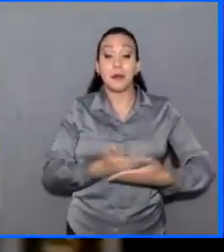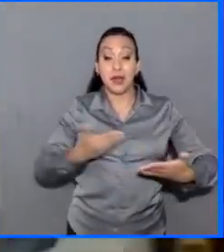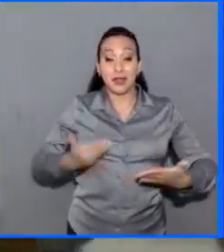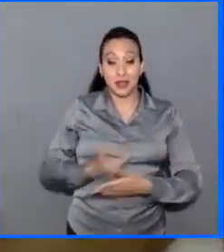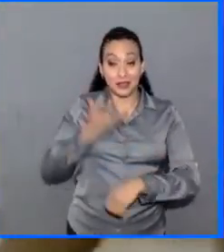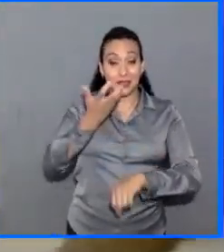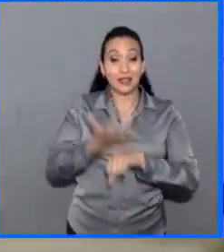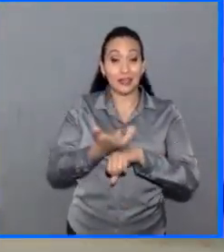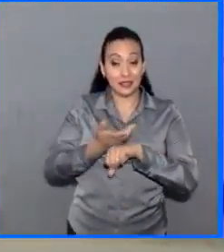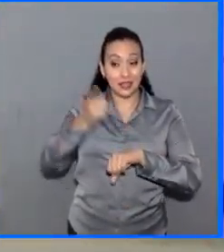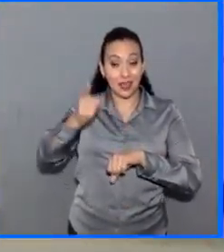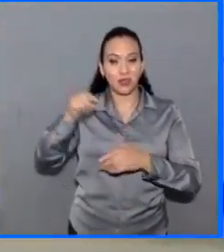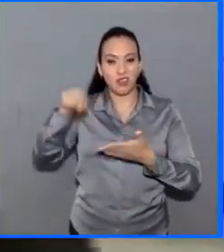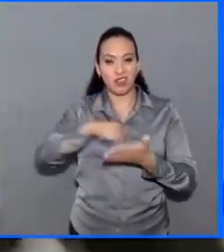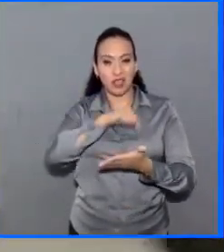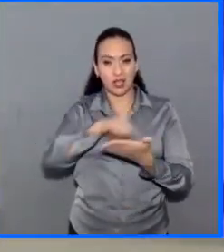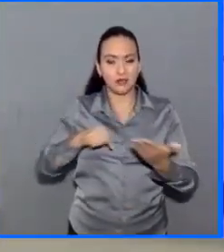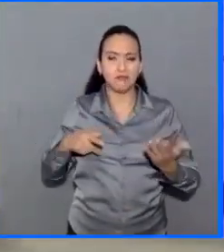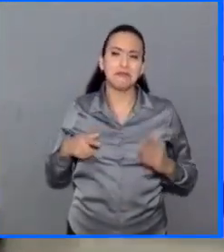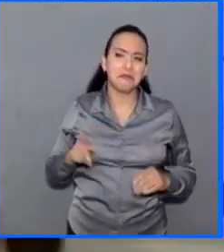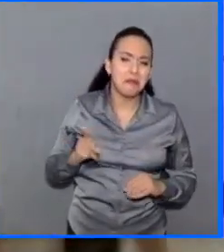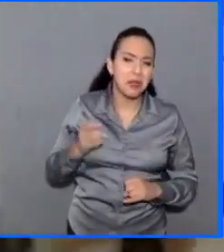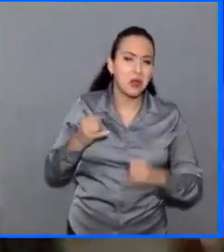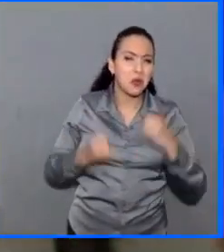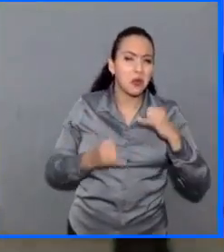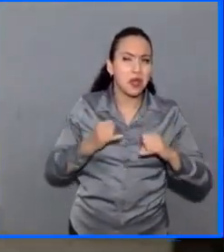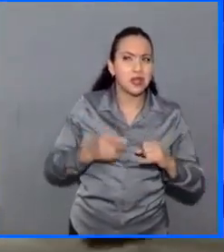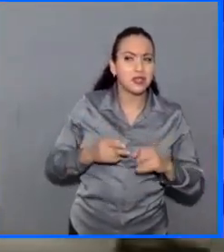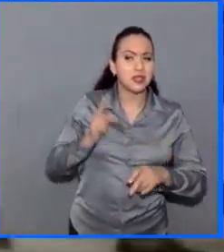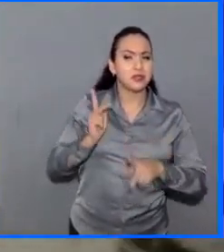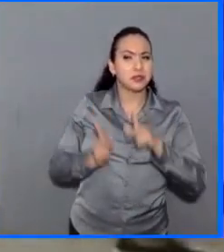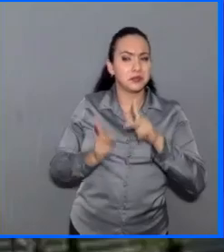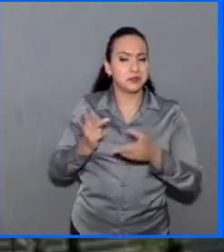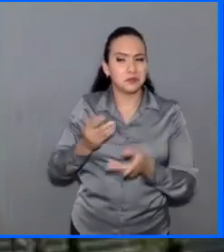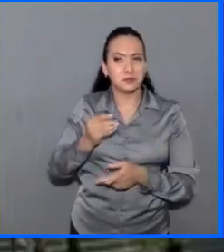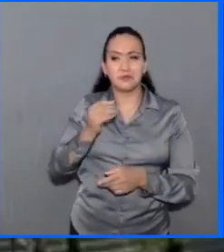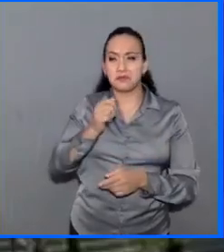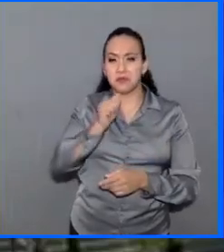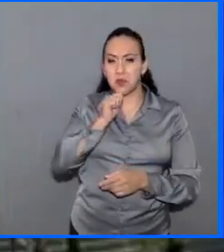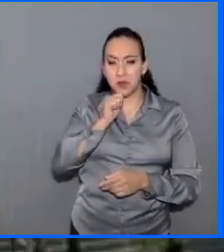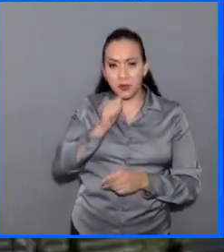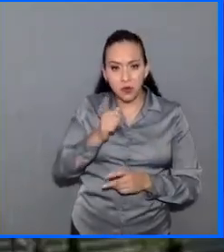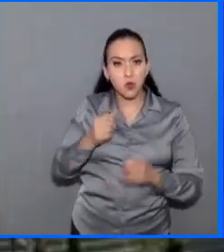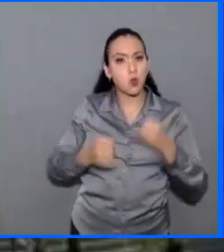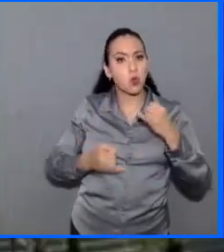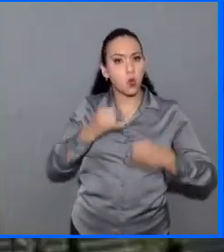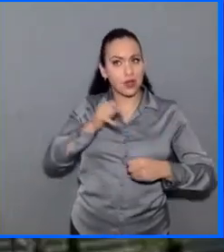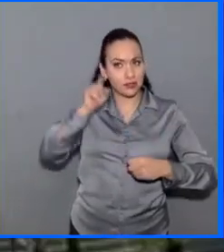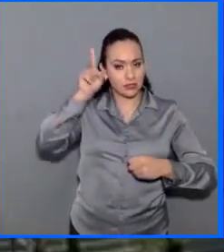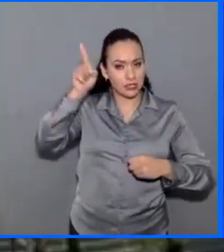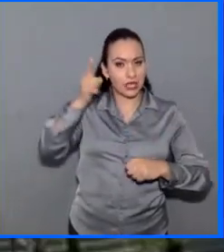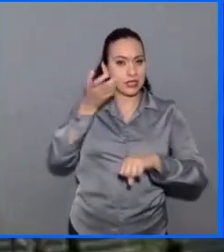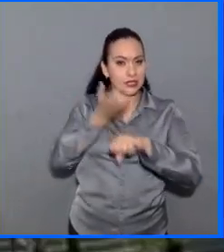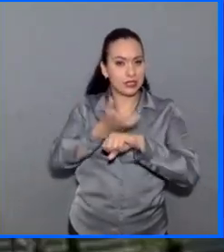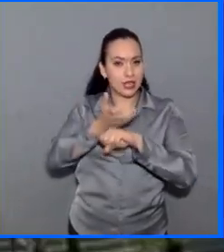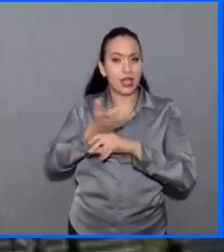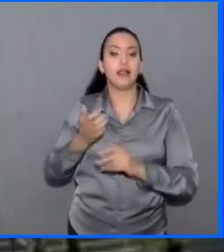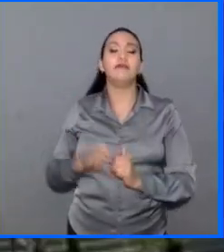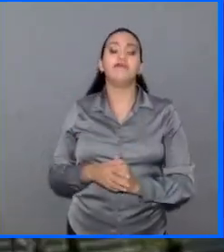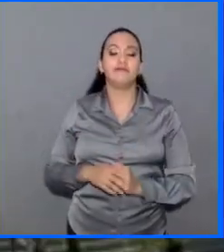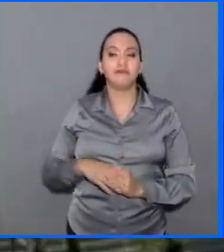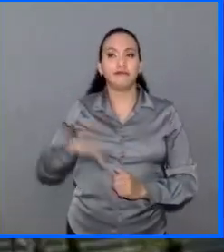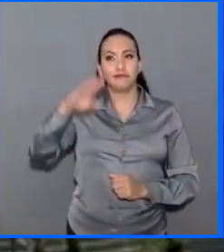Si bien aún no hay consenso general sobre el asunto, la mayoría de las y los jueces de inclinación conservadora expresaron